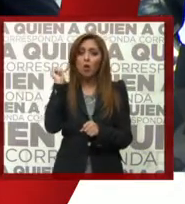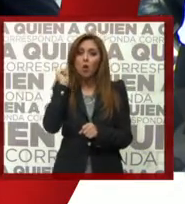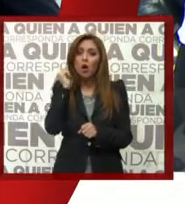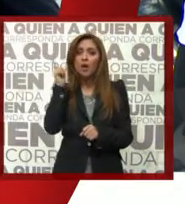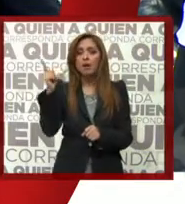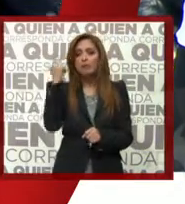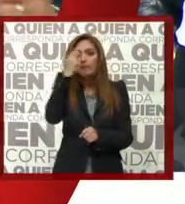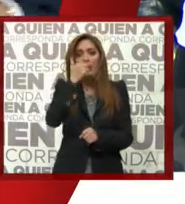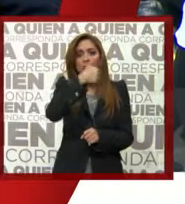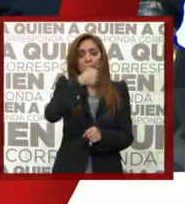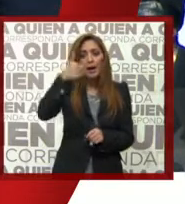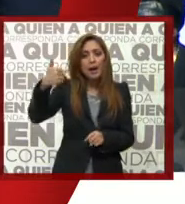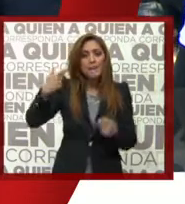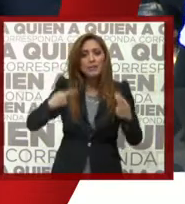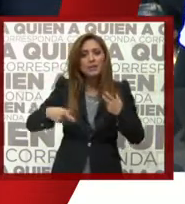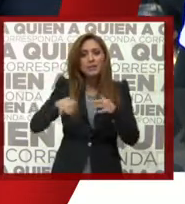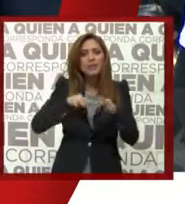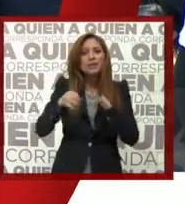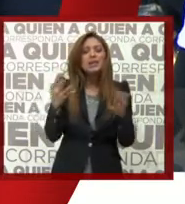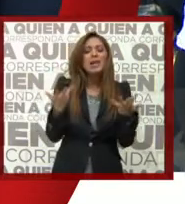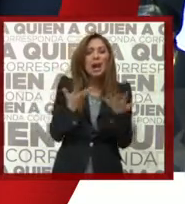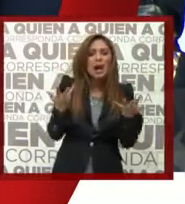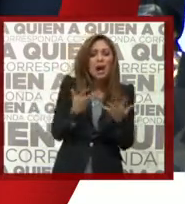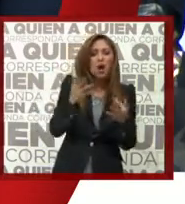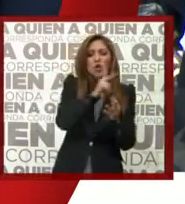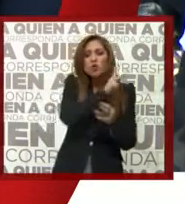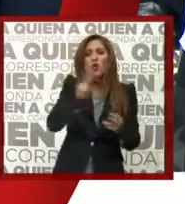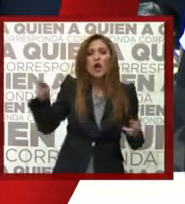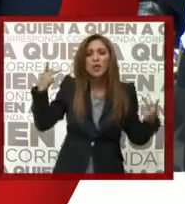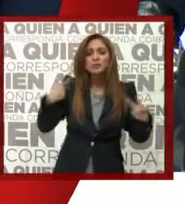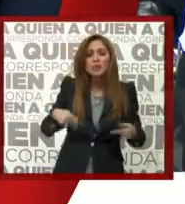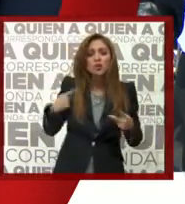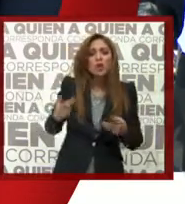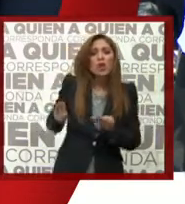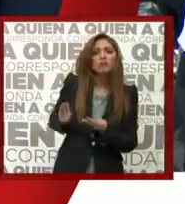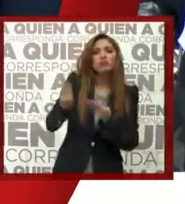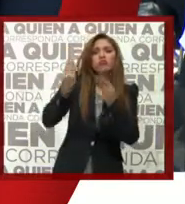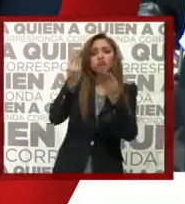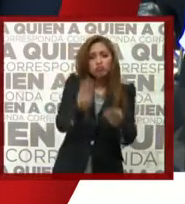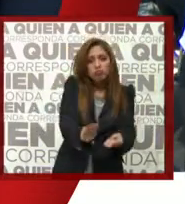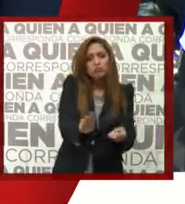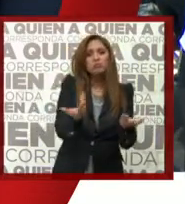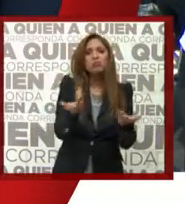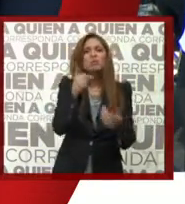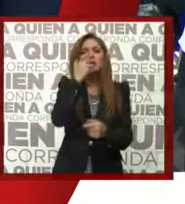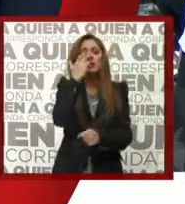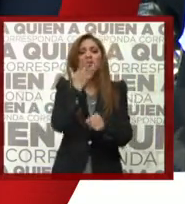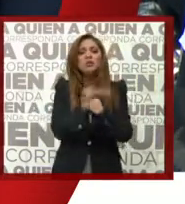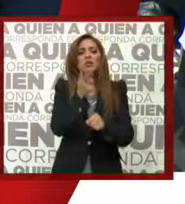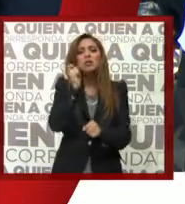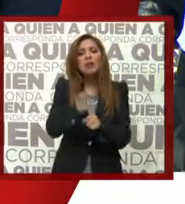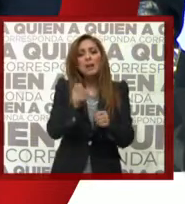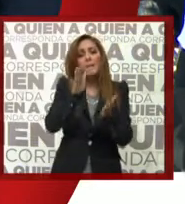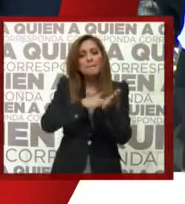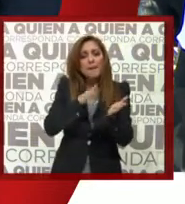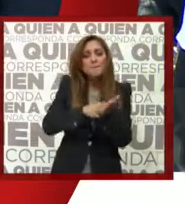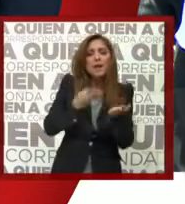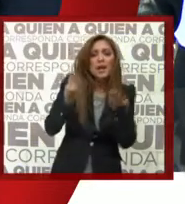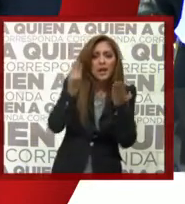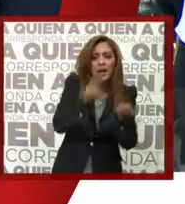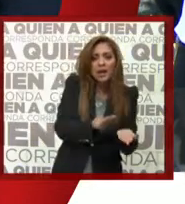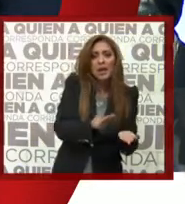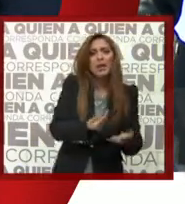sus trabajadores qué hacen con toda la gente que le dan, que les dan las responsabilidades ahí de hacer trámites,